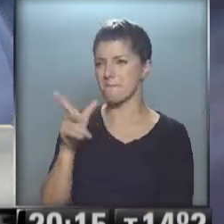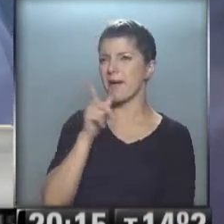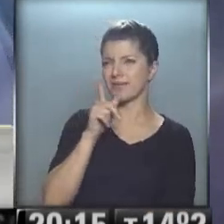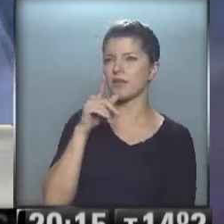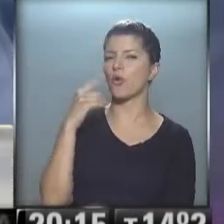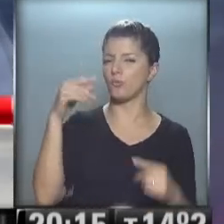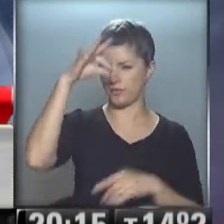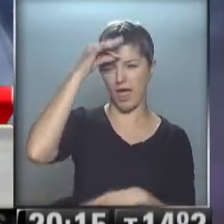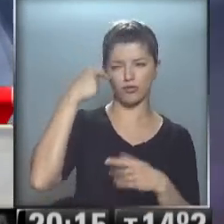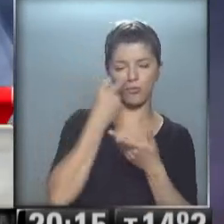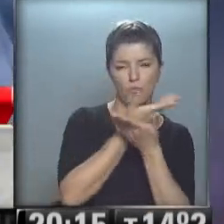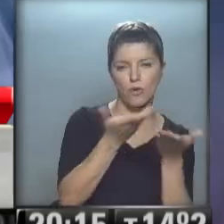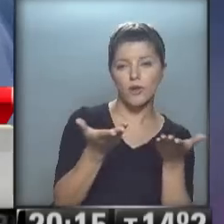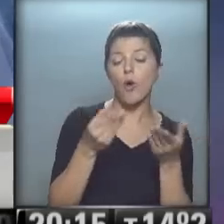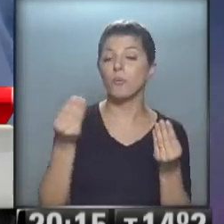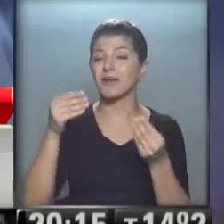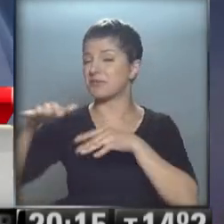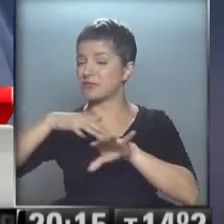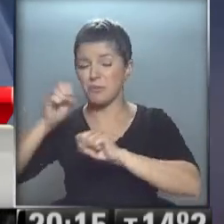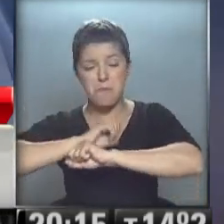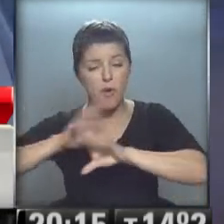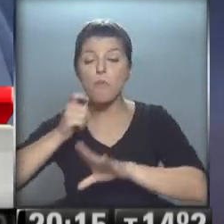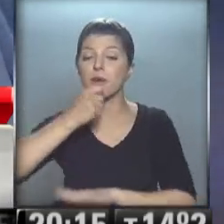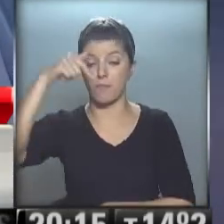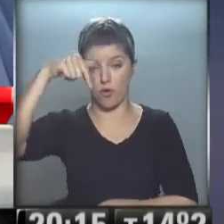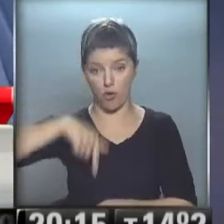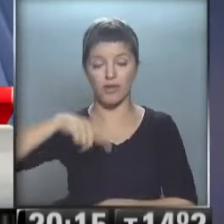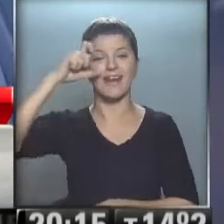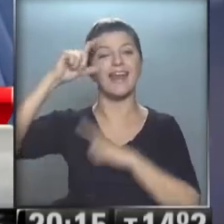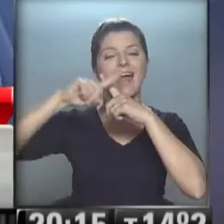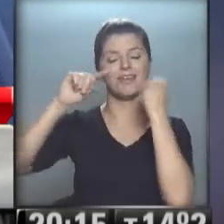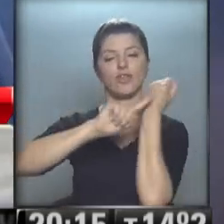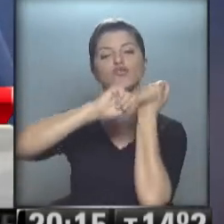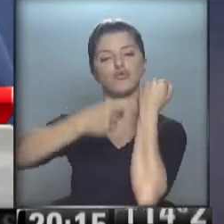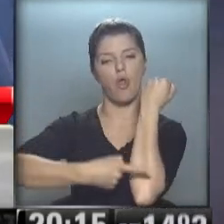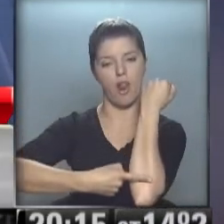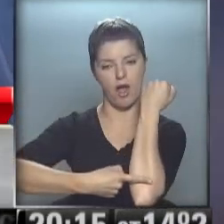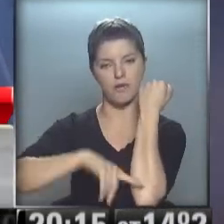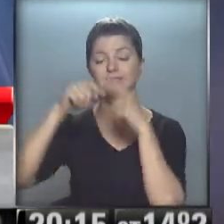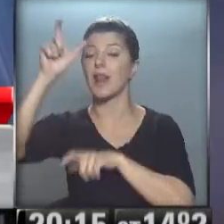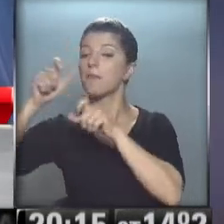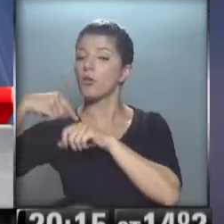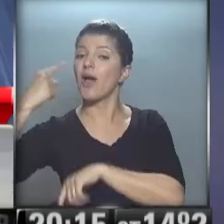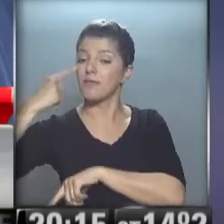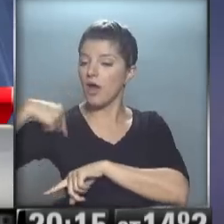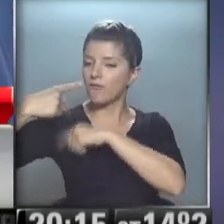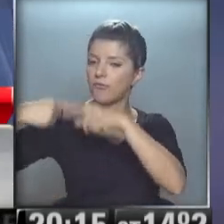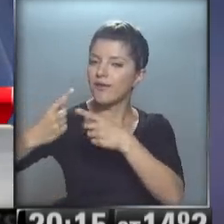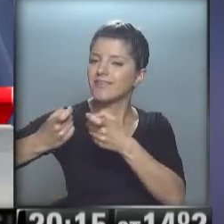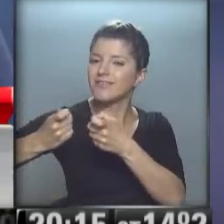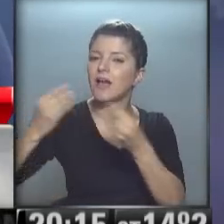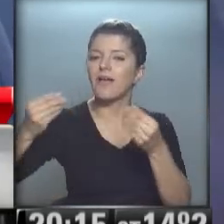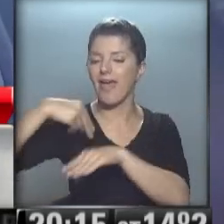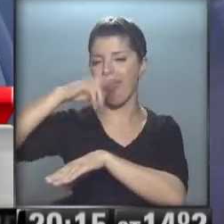Godot, porque aún en situaciones tremendas como la que vivió, por ejemplo, la ex Yugoslavia, las personas que sobreviven necesitan del arte,